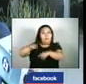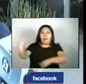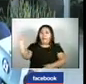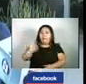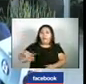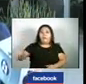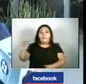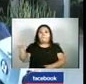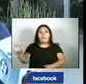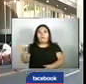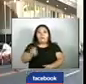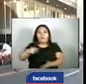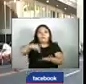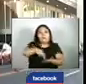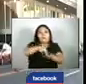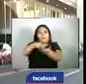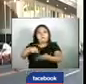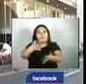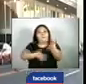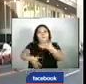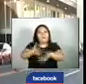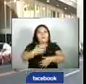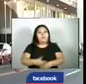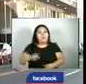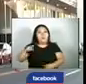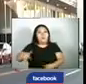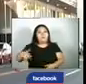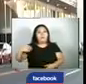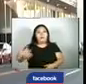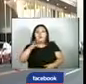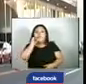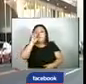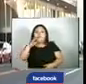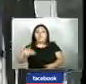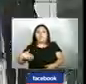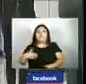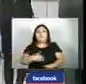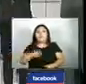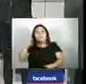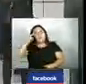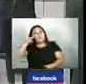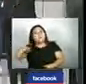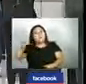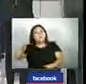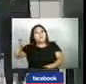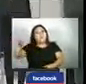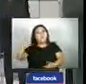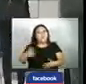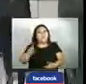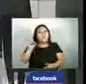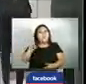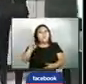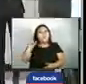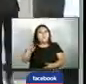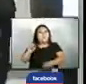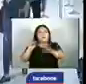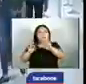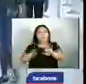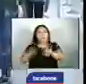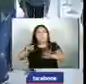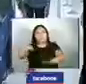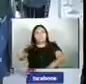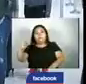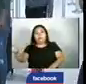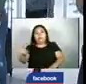mejores surfistas de Latinoamérica. Para este año, el Ministerio de Turismo estima la llegada de 1.7 millones de